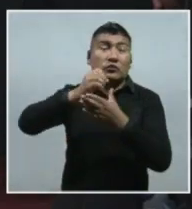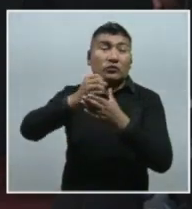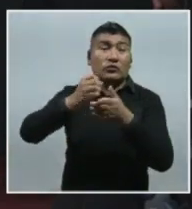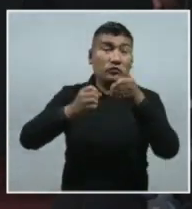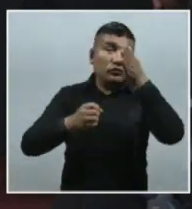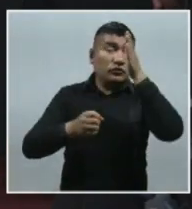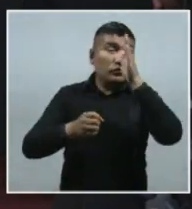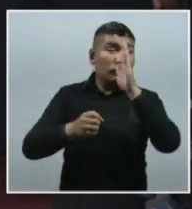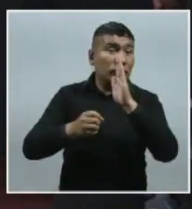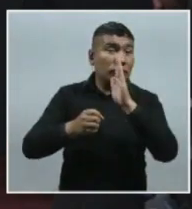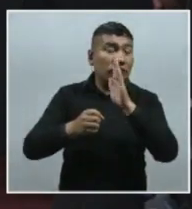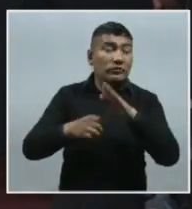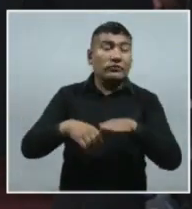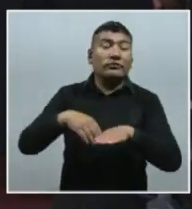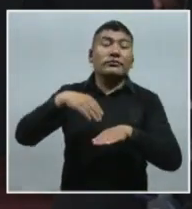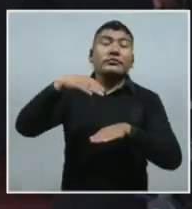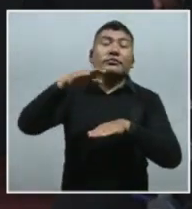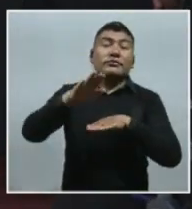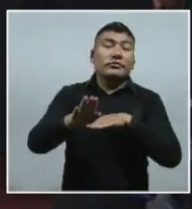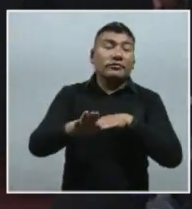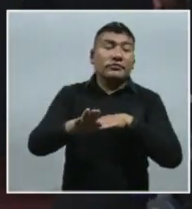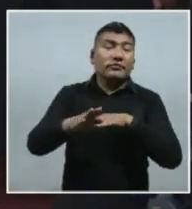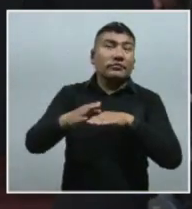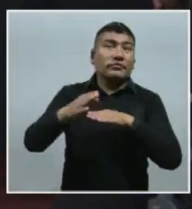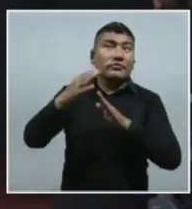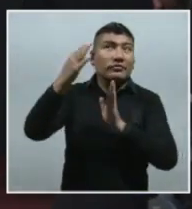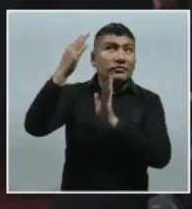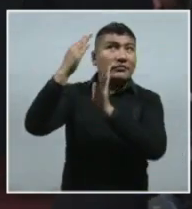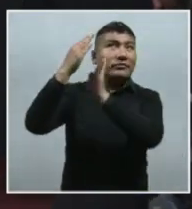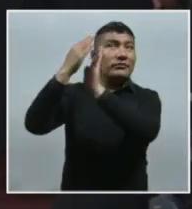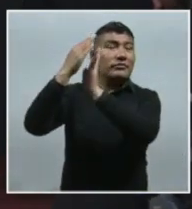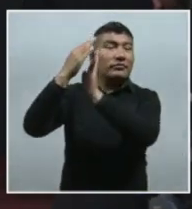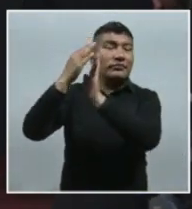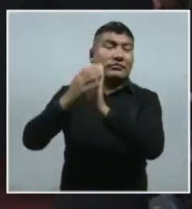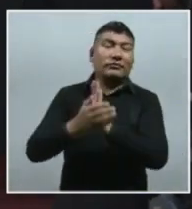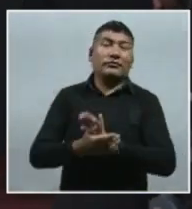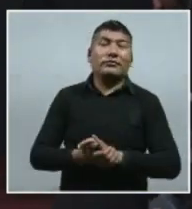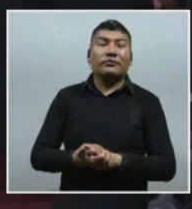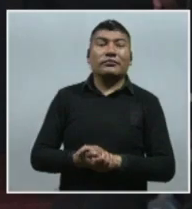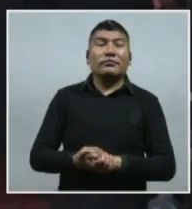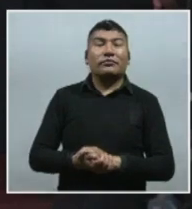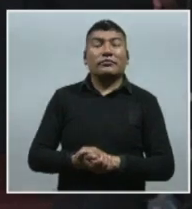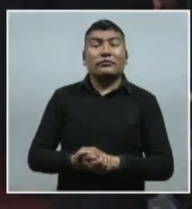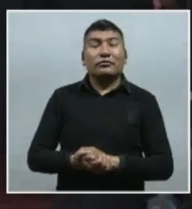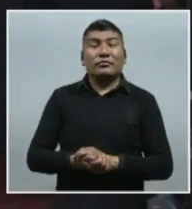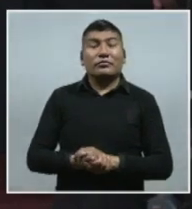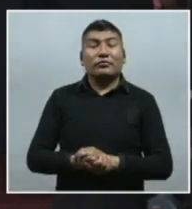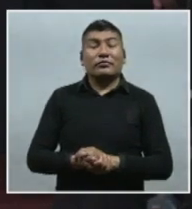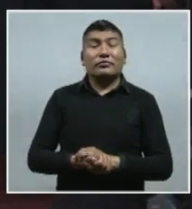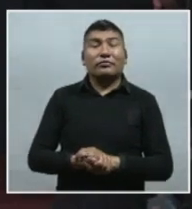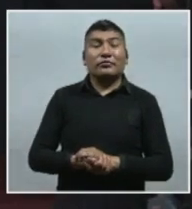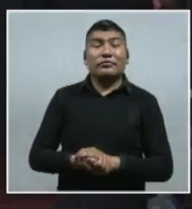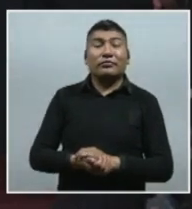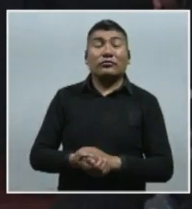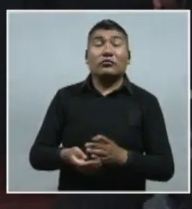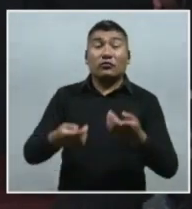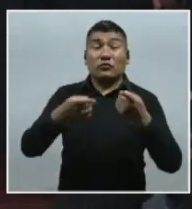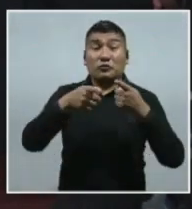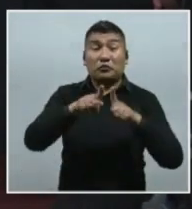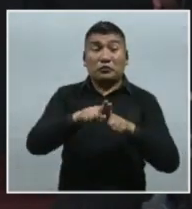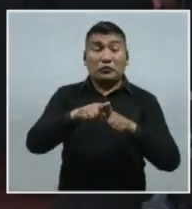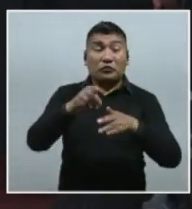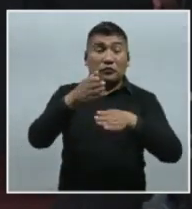da el paso para acercarse al hombre hacerse cercano